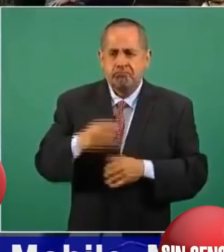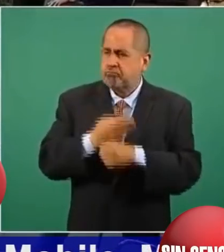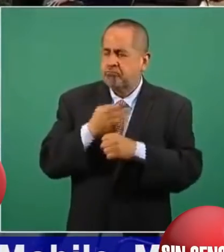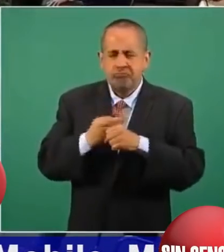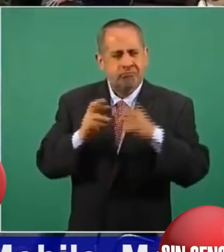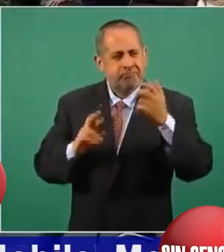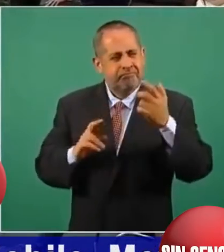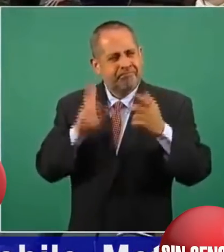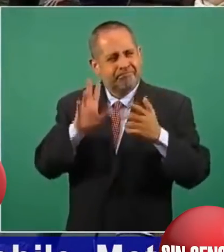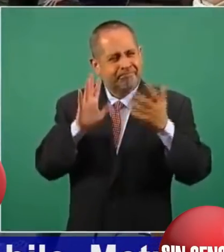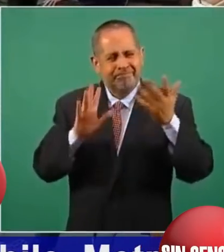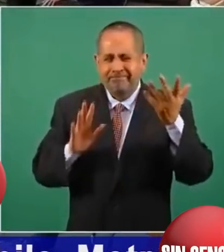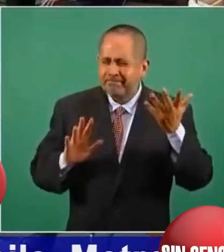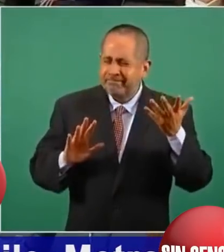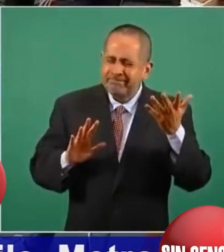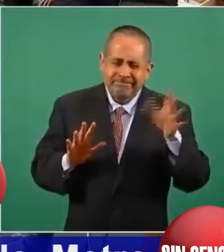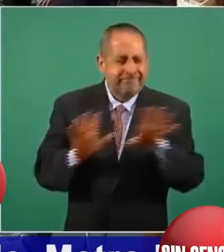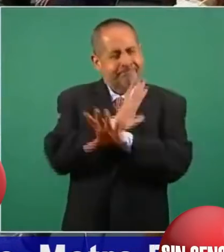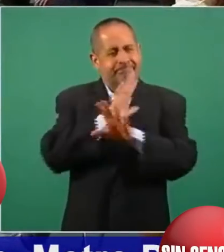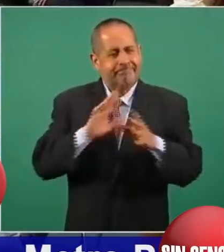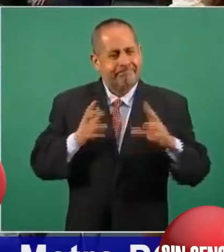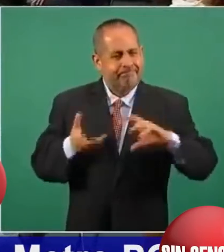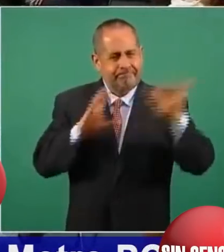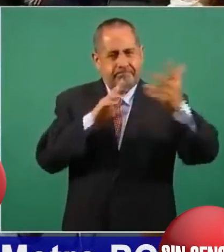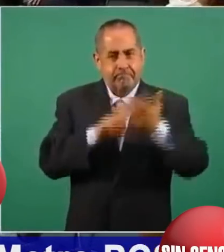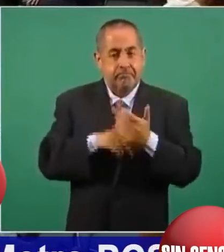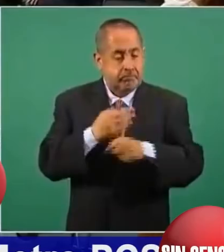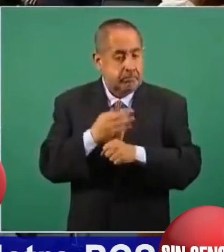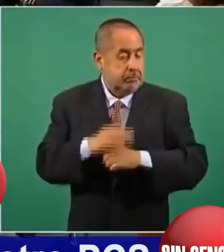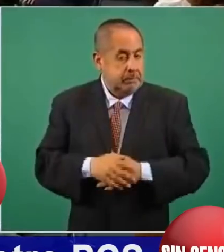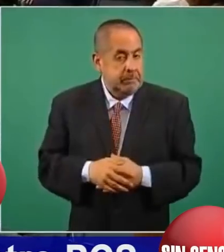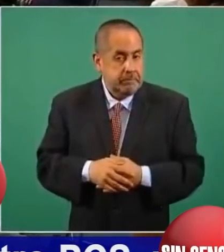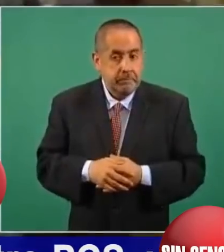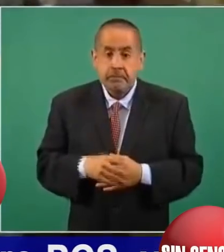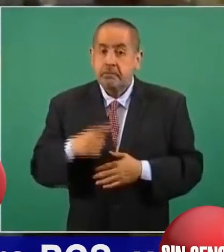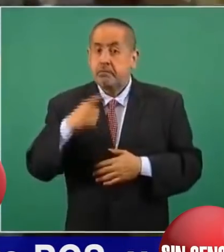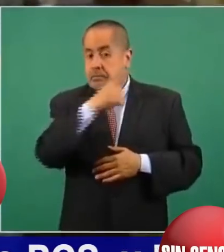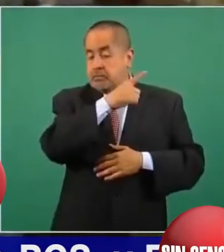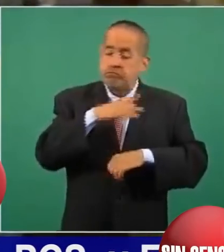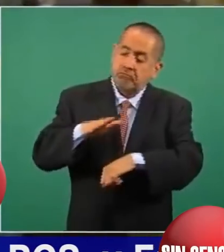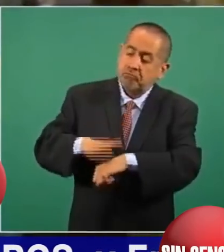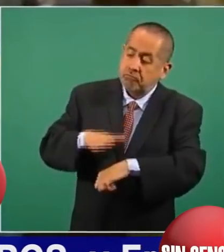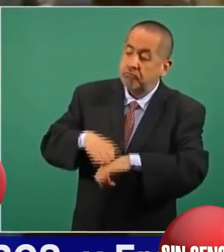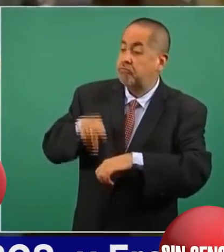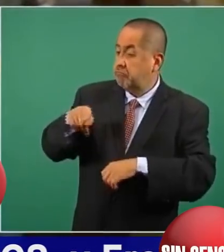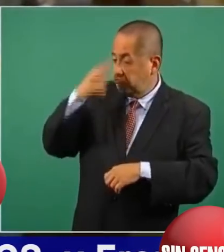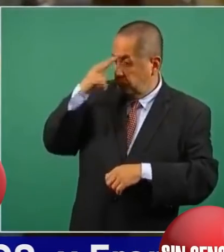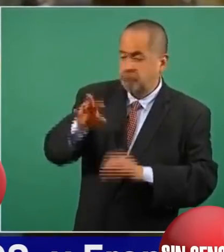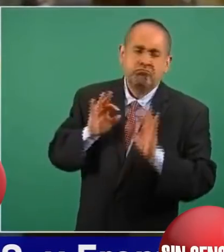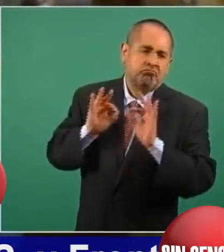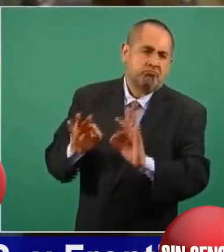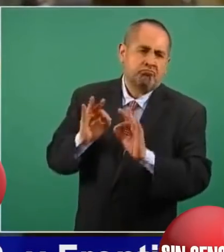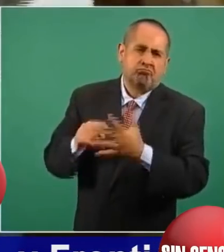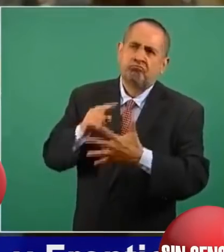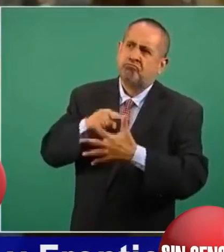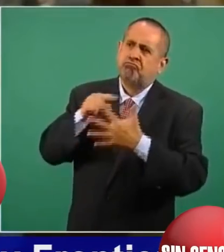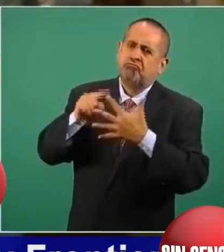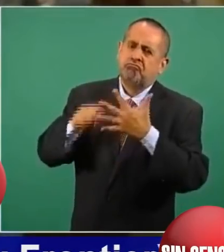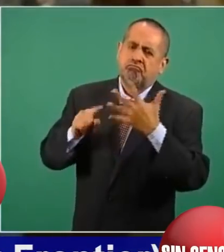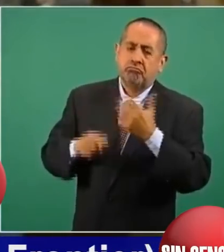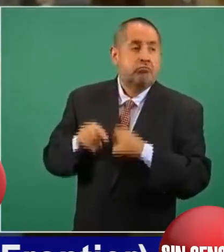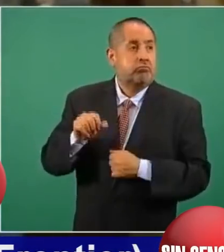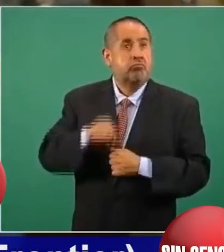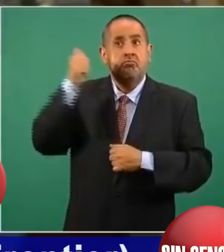revolución. Y él externaba de las obras magnas que se están haciendo en este país, que no está sucediendo en